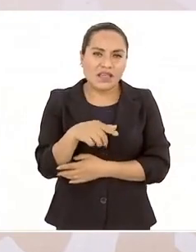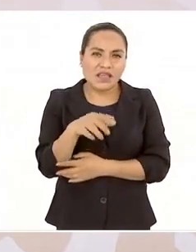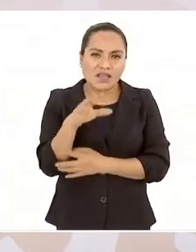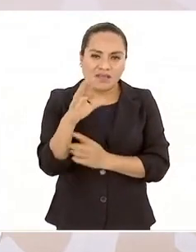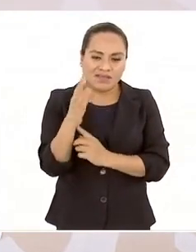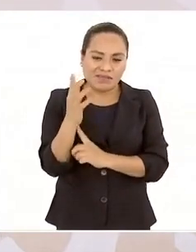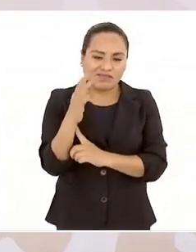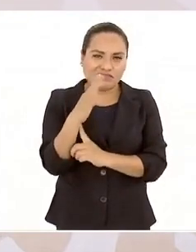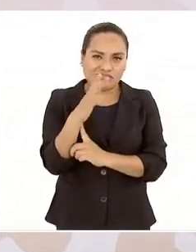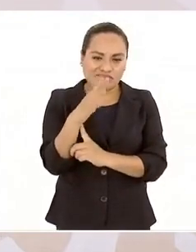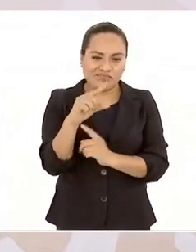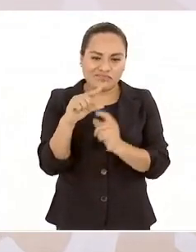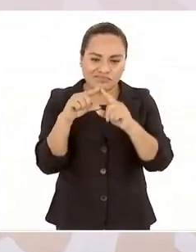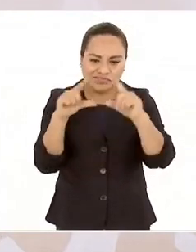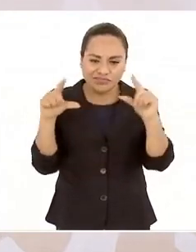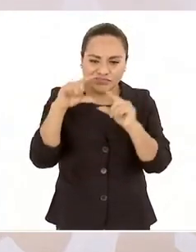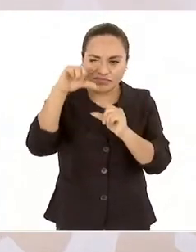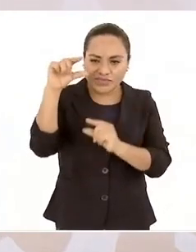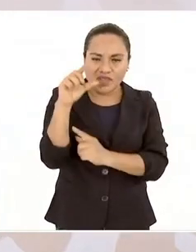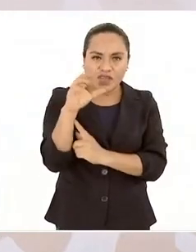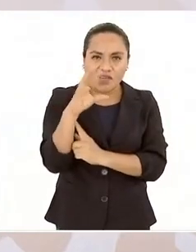industriales desde